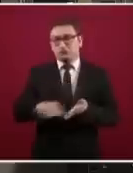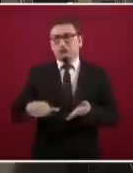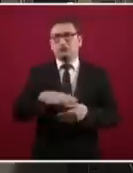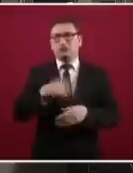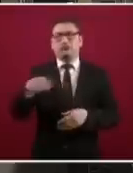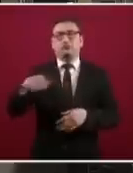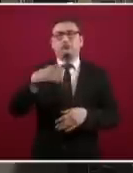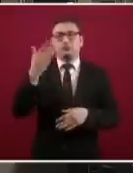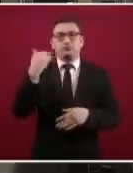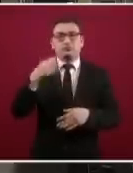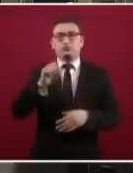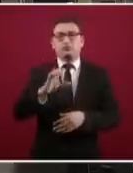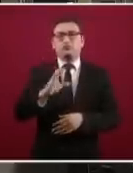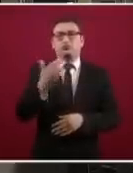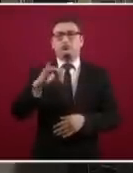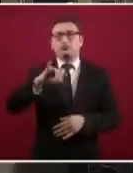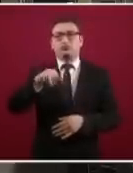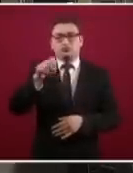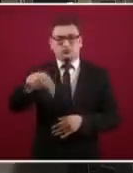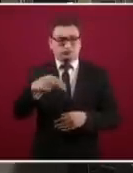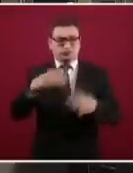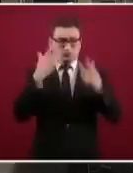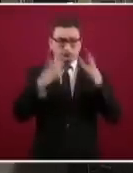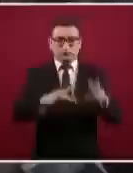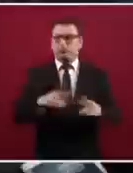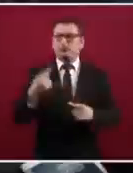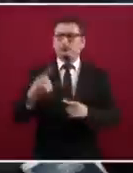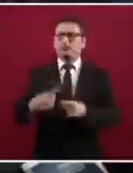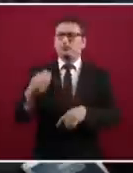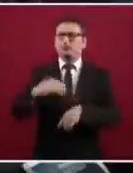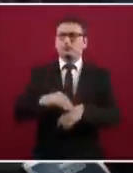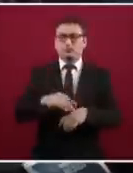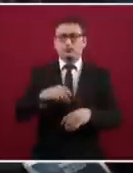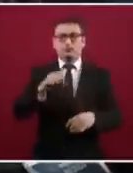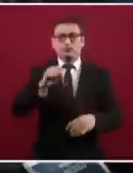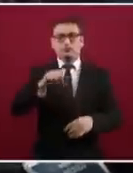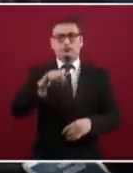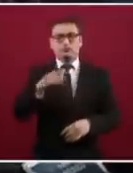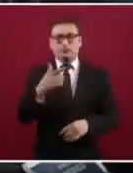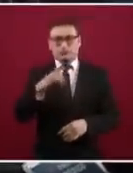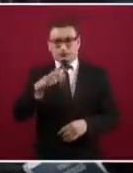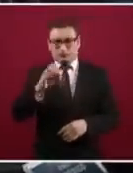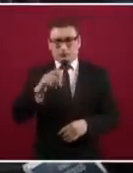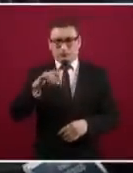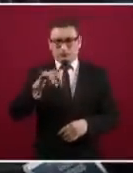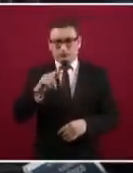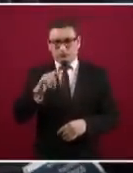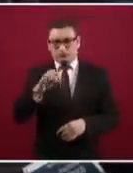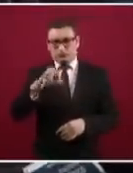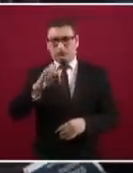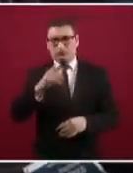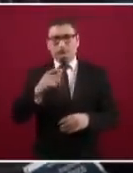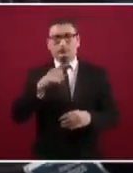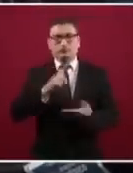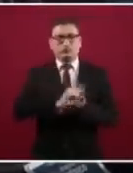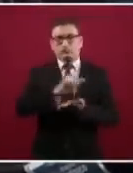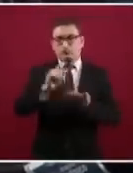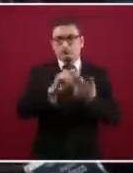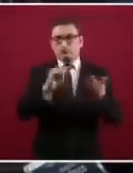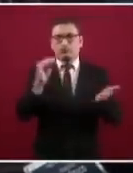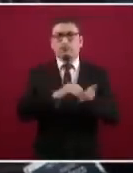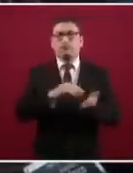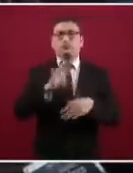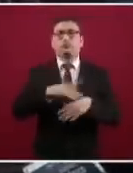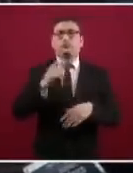de su renuncia a la Suprema Corte. ¿Lo puso quién? Santiago Nieto en su cuenta de Twitter. Esto porque ayer